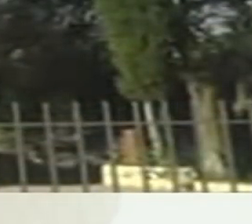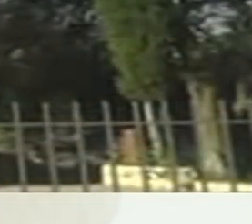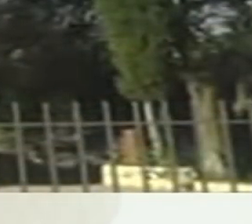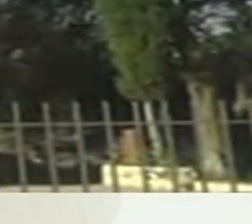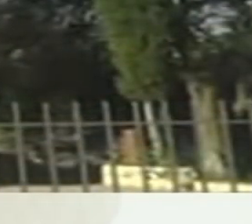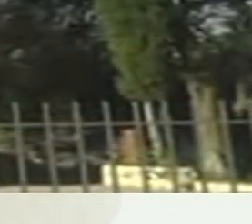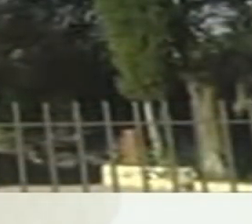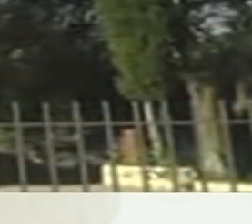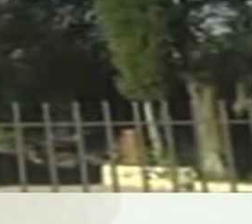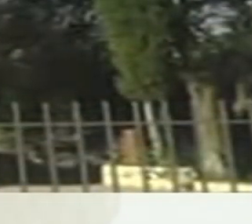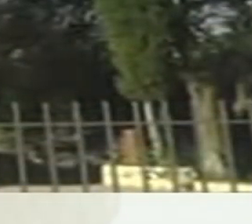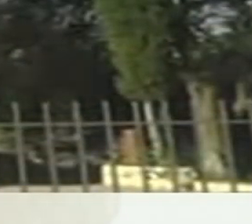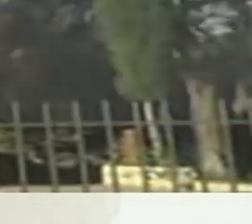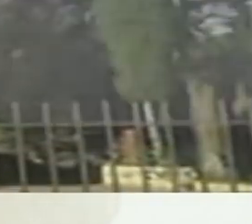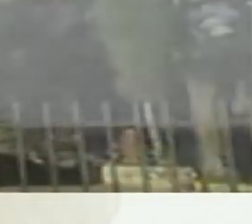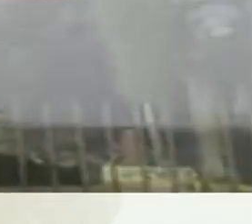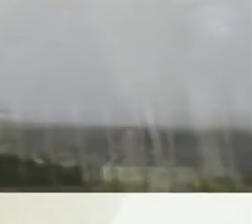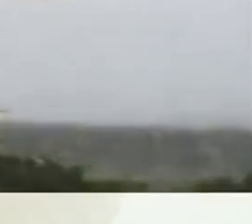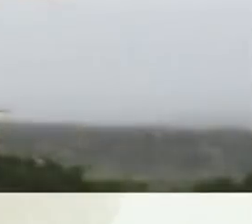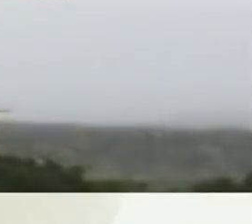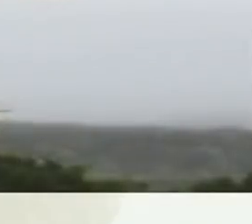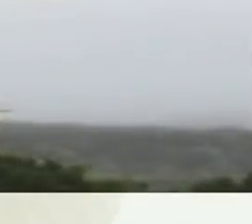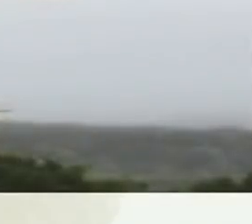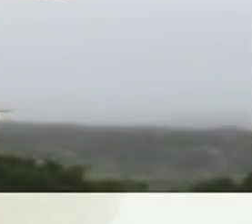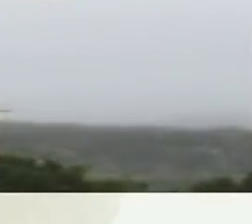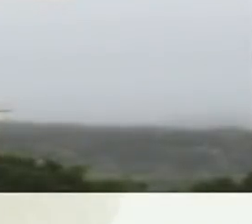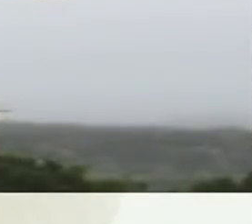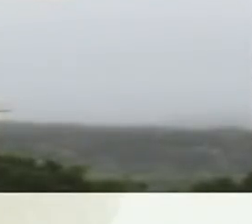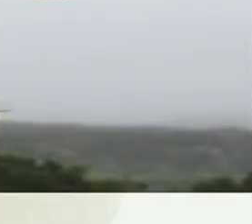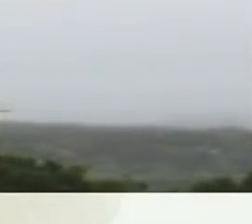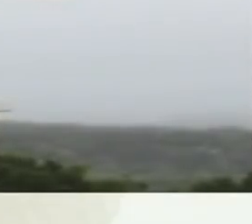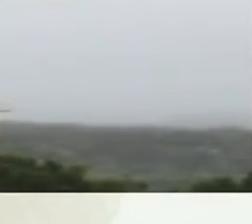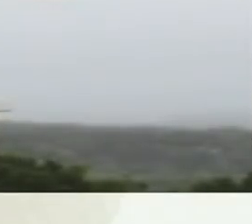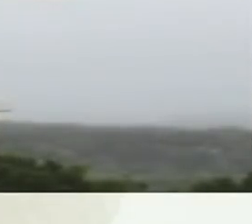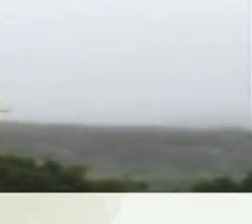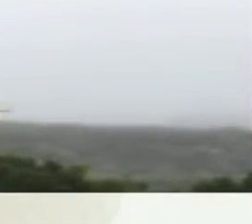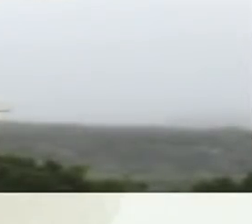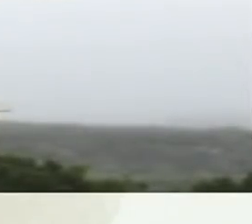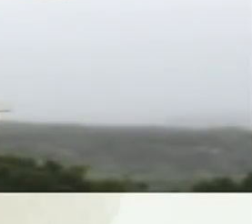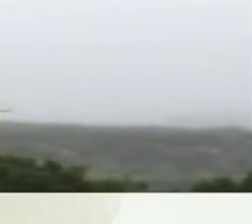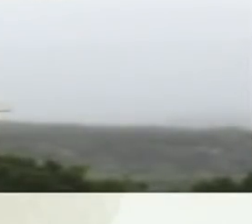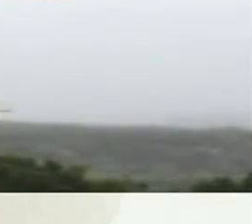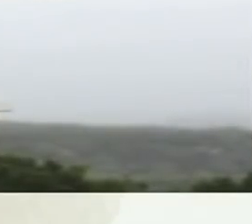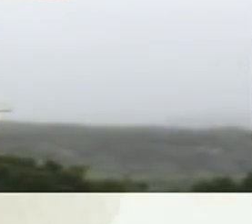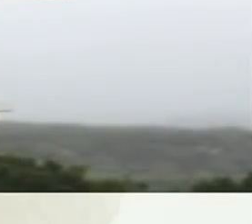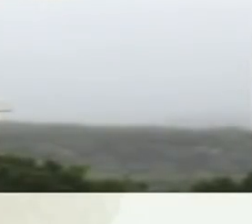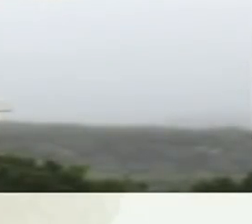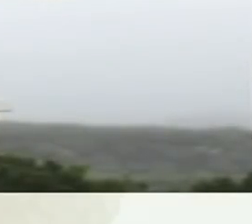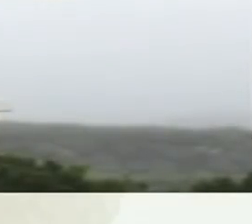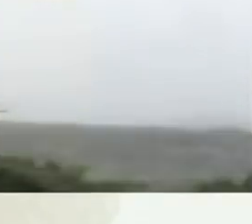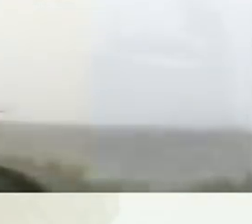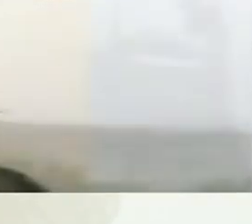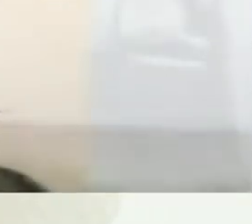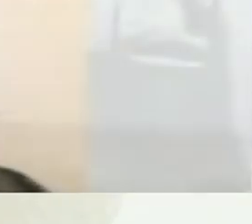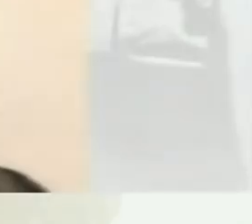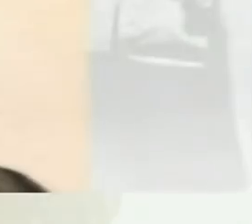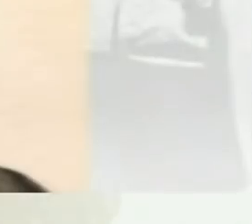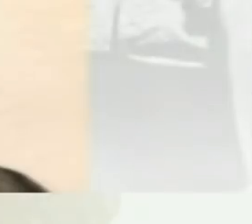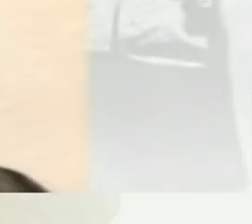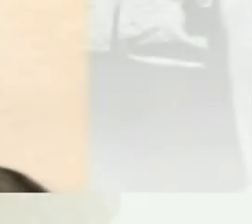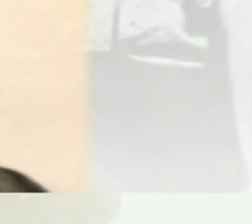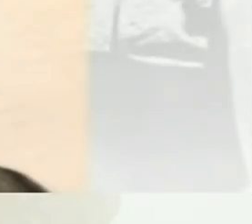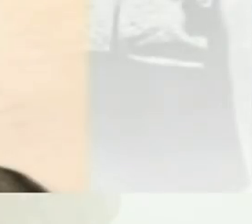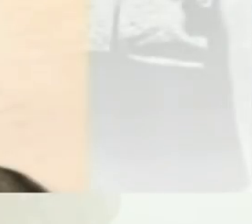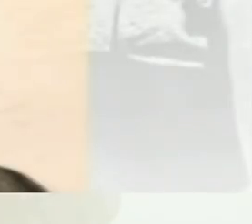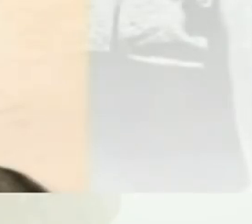pobres. Y por eso, meses más tarde, se trasladará con su familia a Sañogasta, en La Rioja,